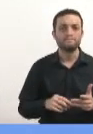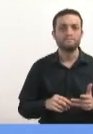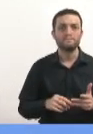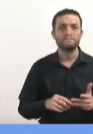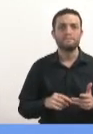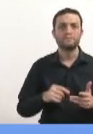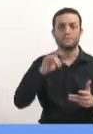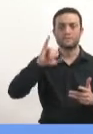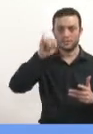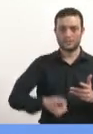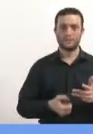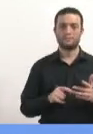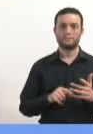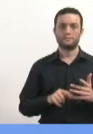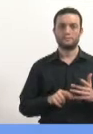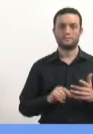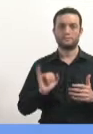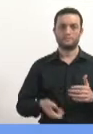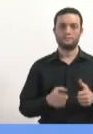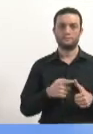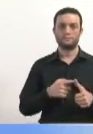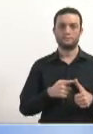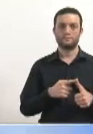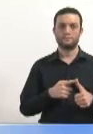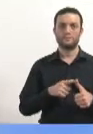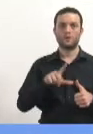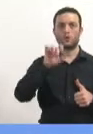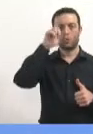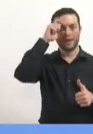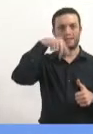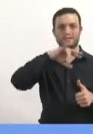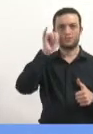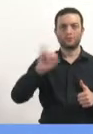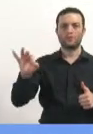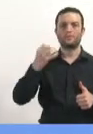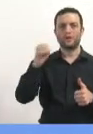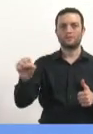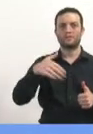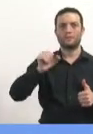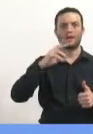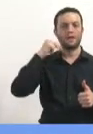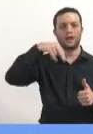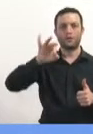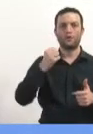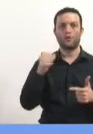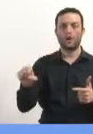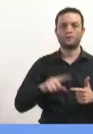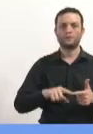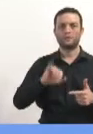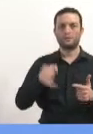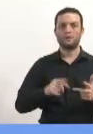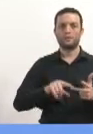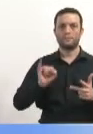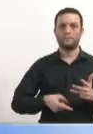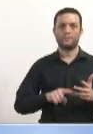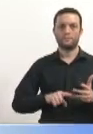gusto afirmativo lover afirmativo luego ausente marino ausente martín ernesto afirmativo martínez